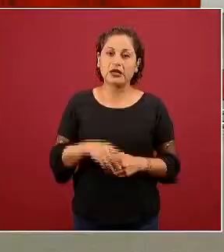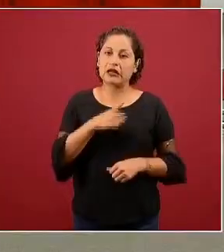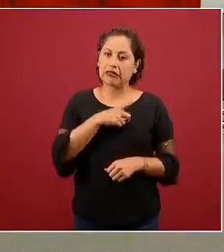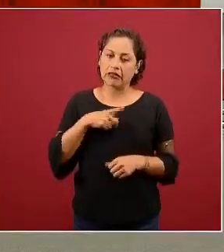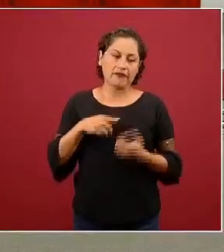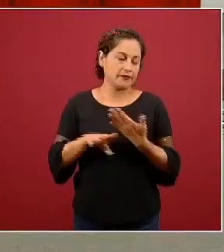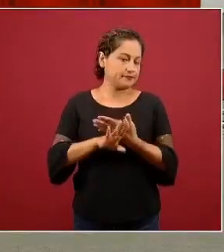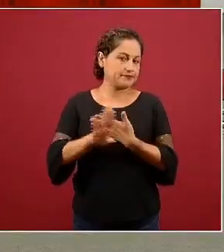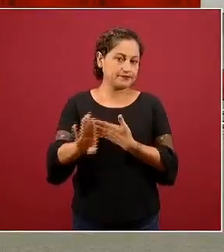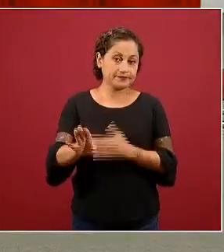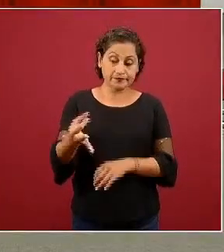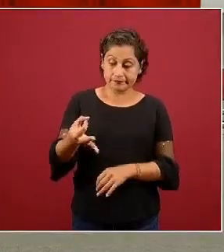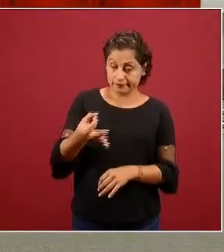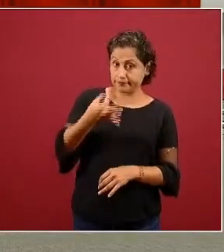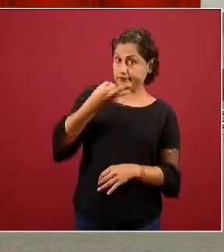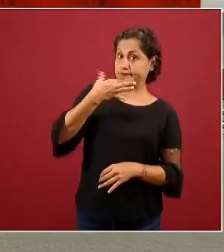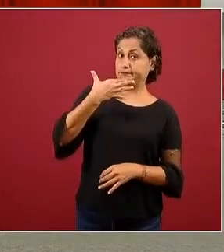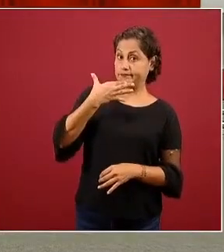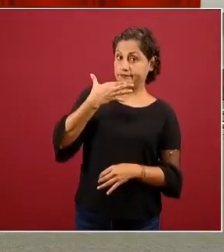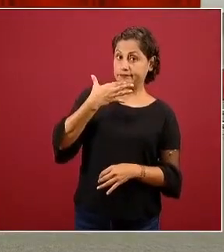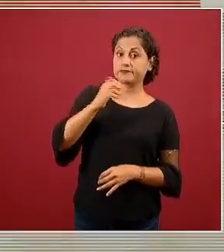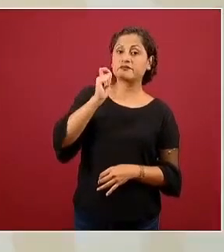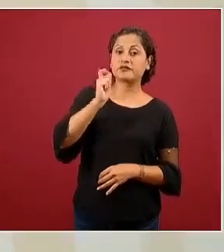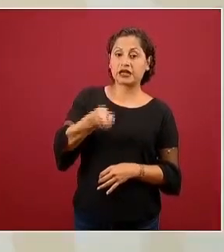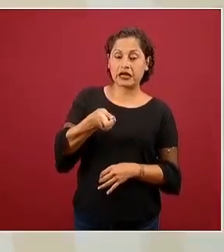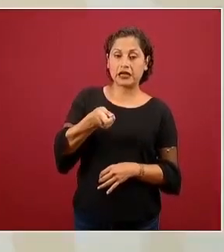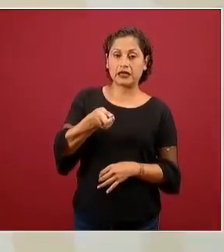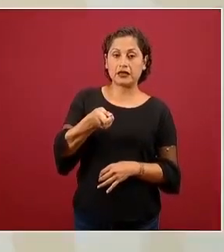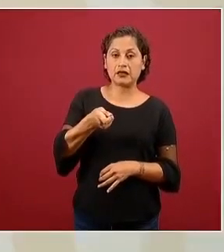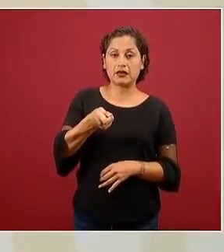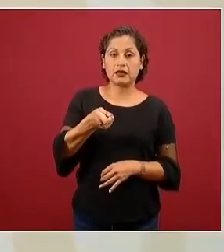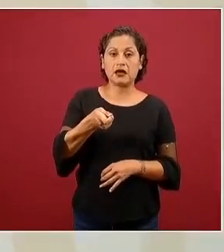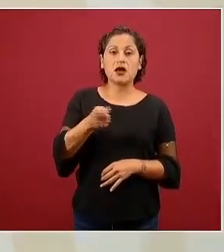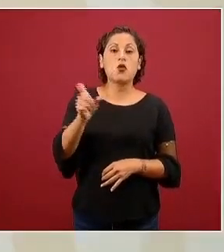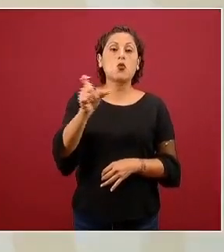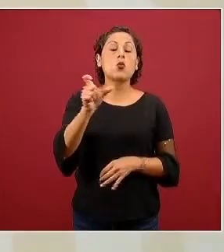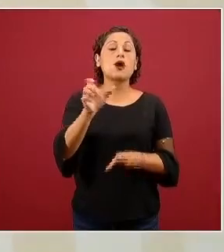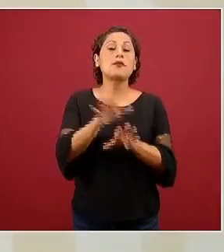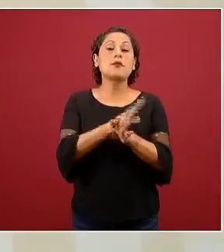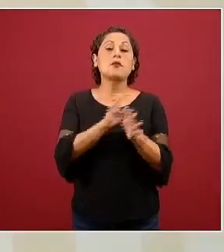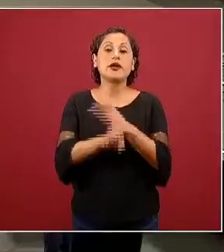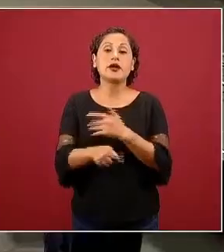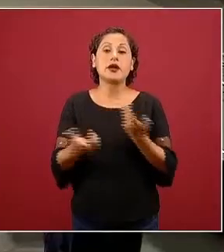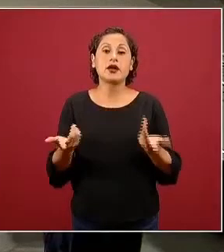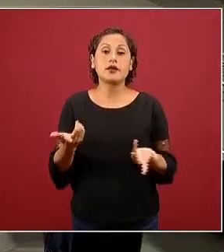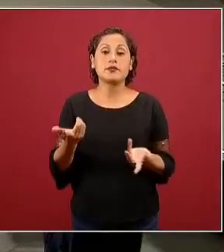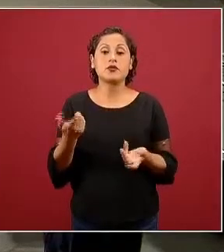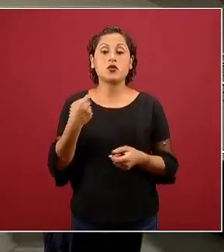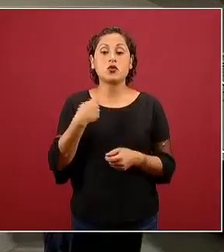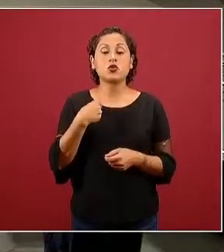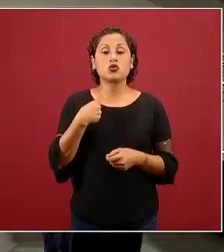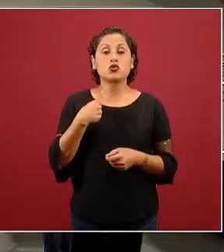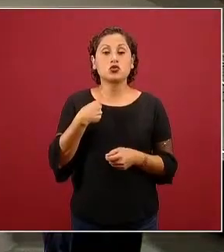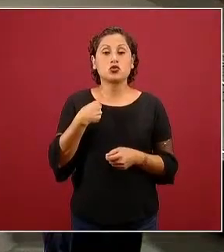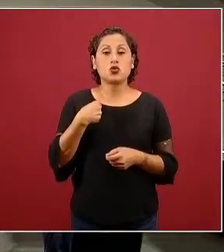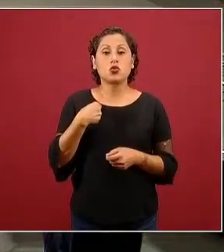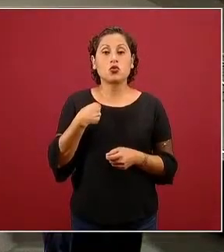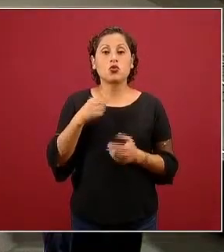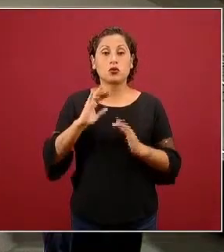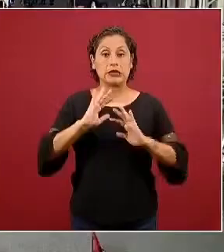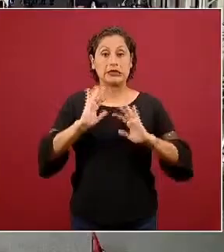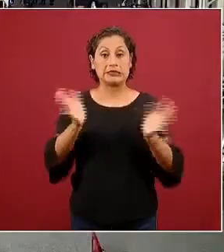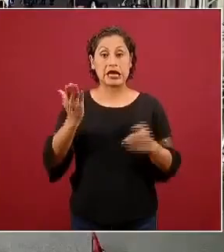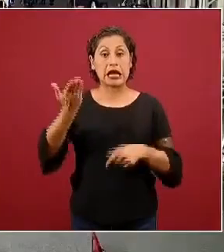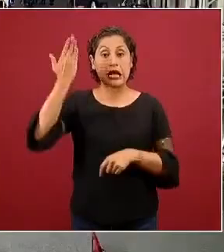La medicación entraría si el insomnio es secundario o está asociado a alguno de